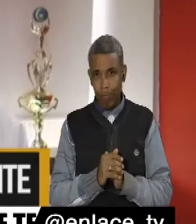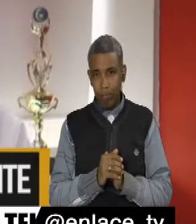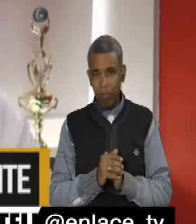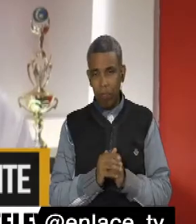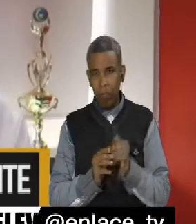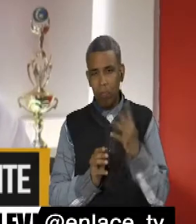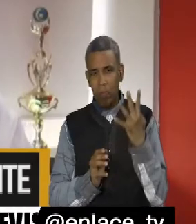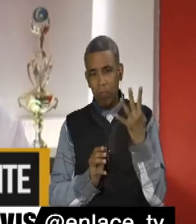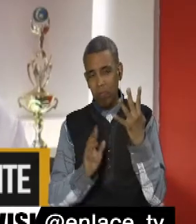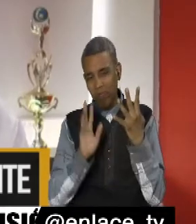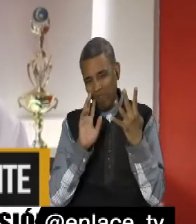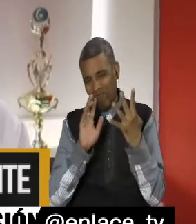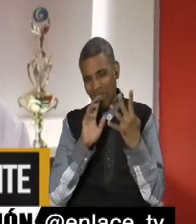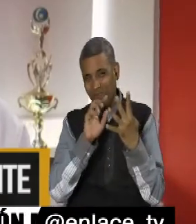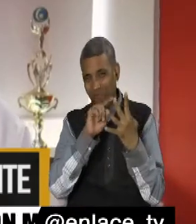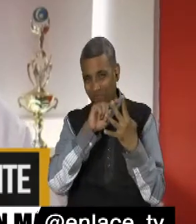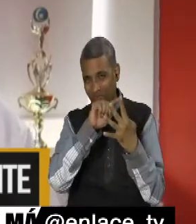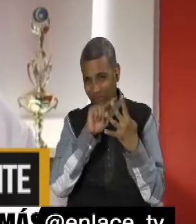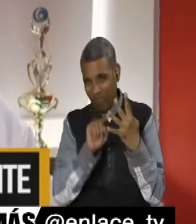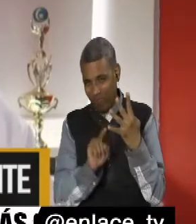que pues es la paciente